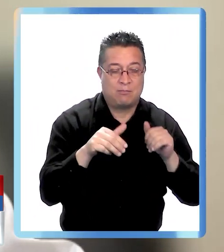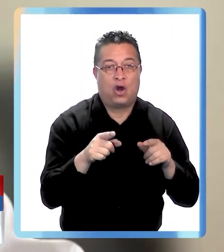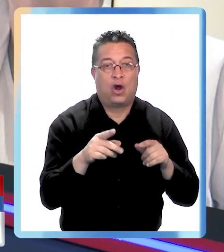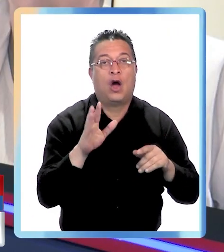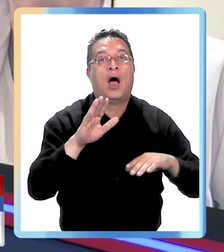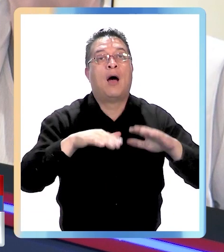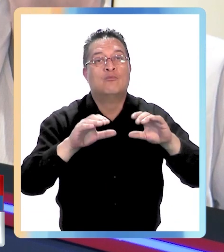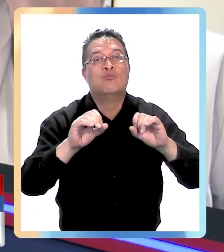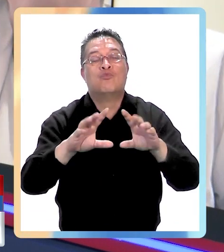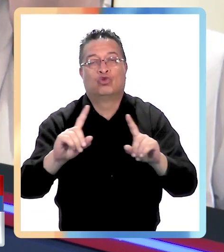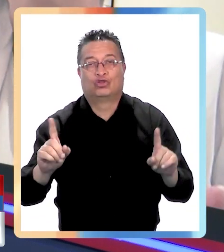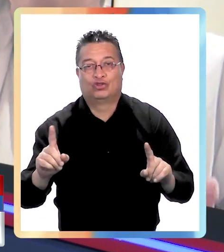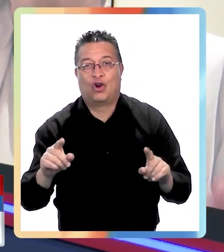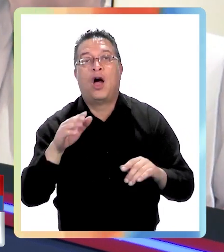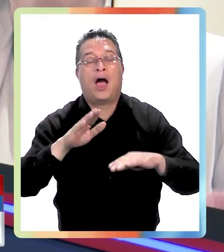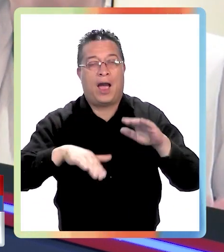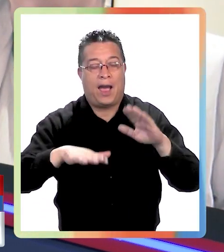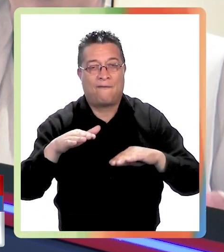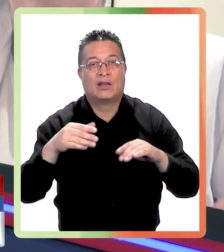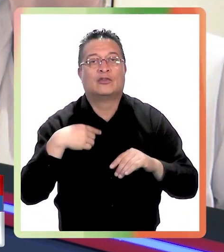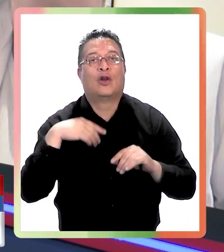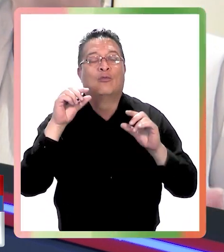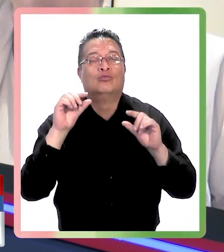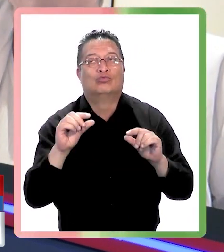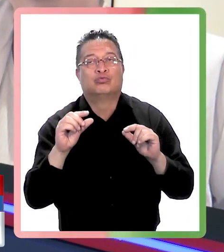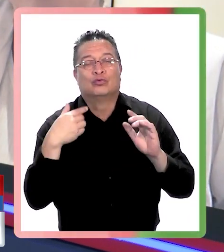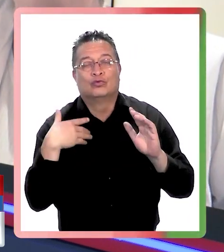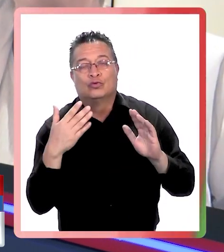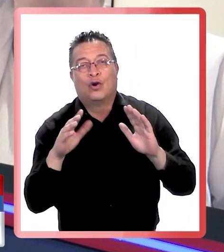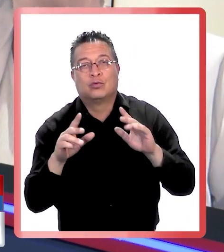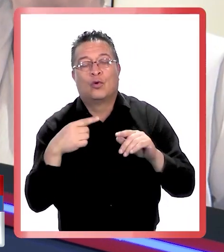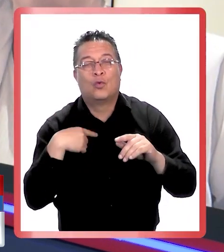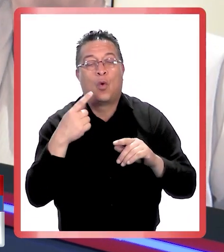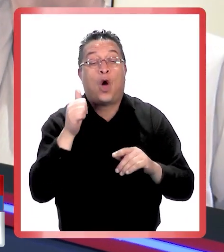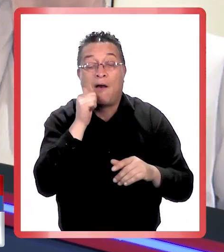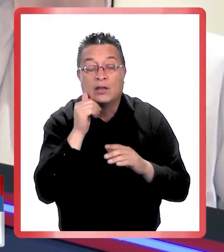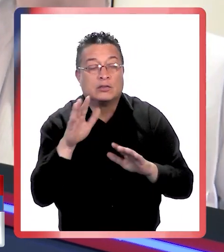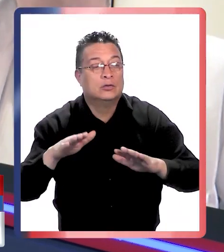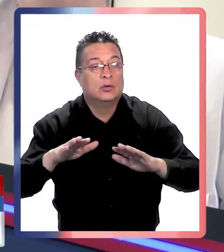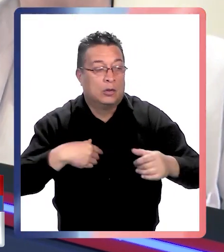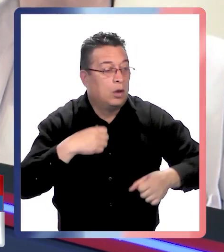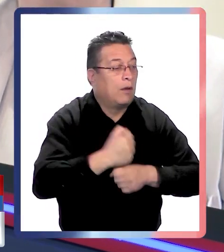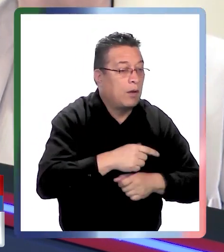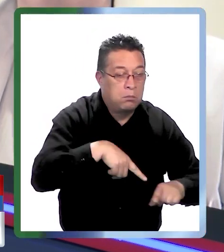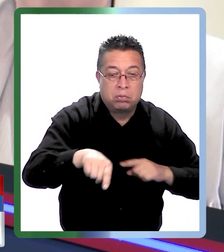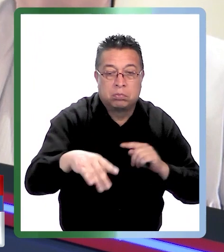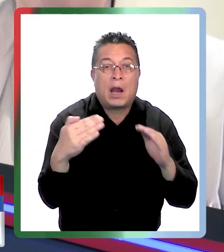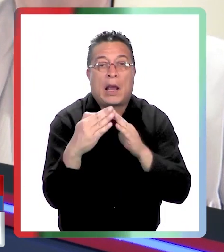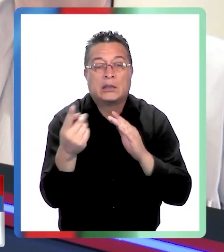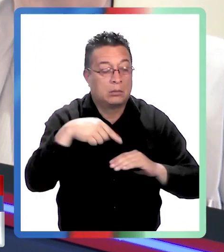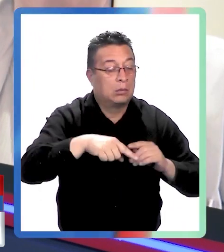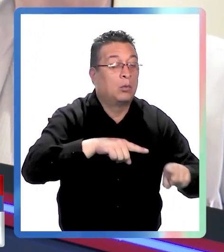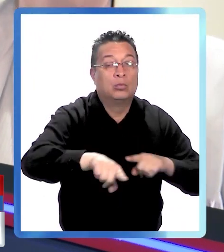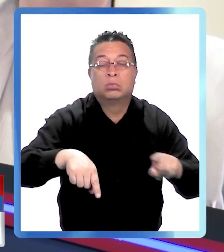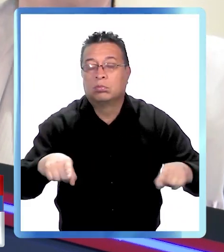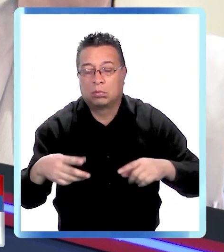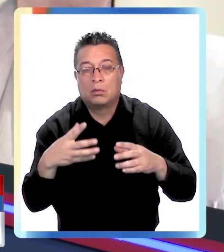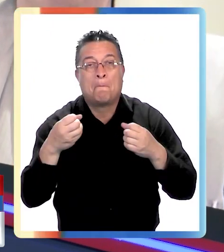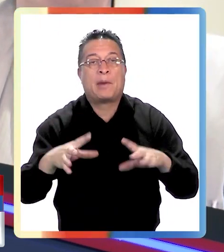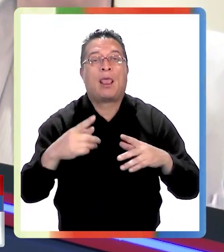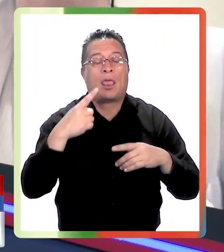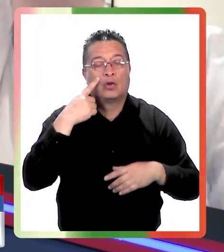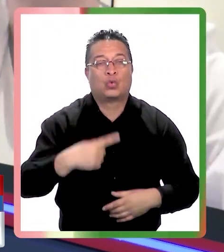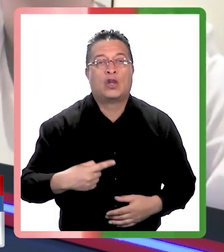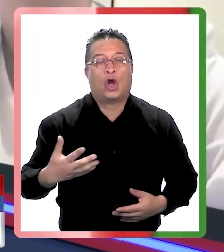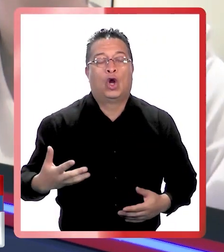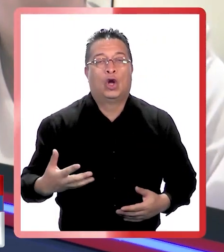eso, llegan en el fondo a hacer la misma rutina diaria, entonces se pierden un poco esas horas de sueño. Uh-huh. ¿Y